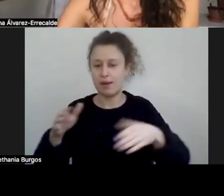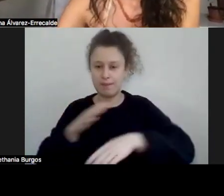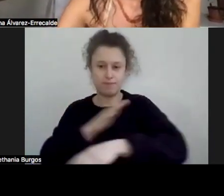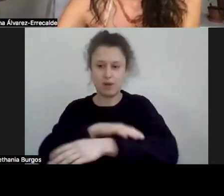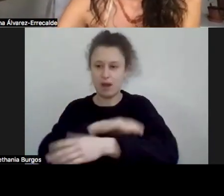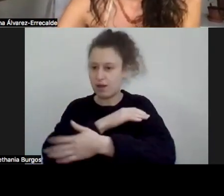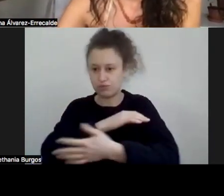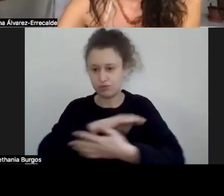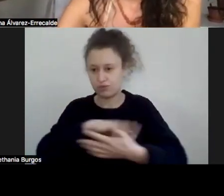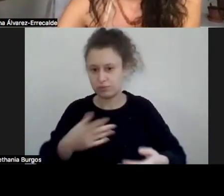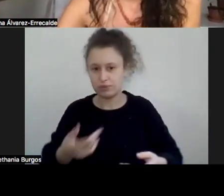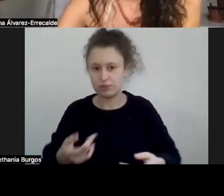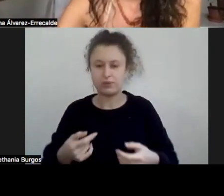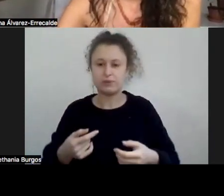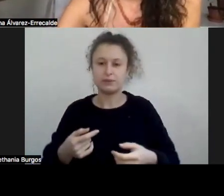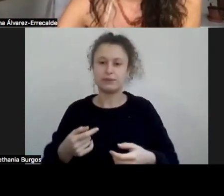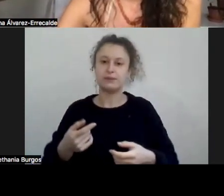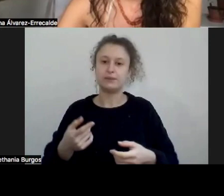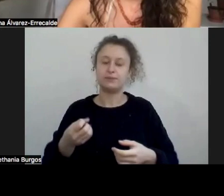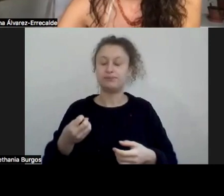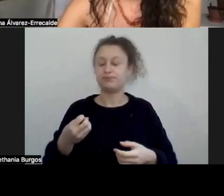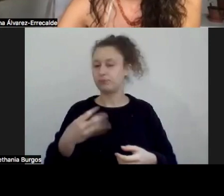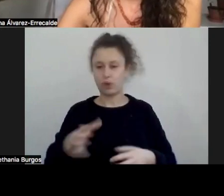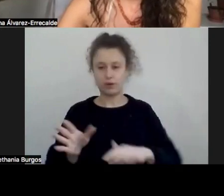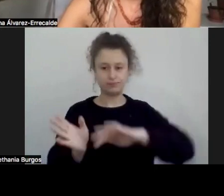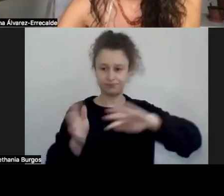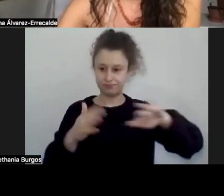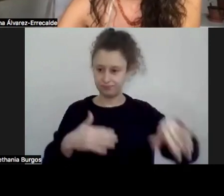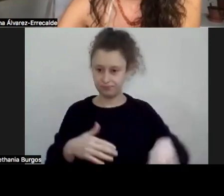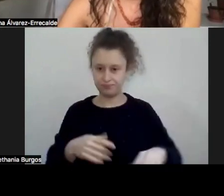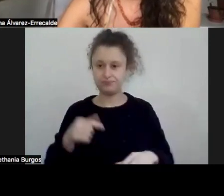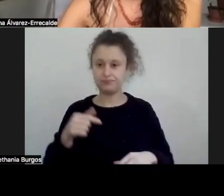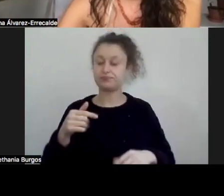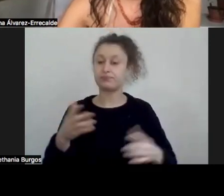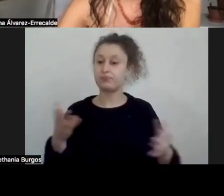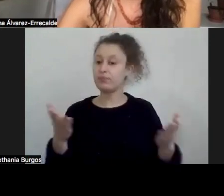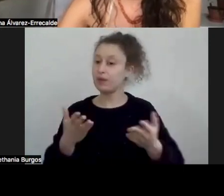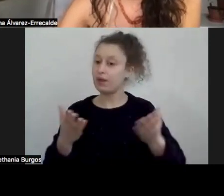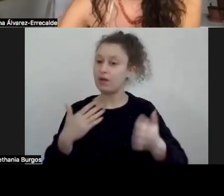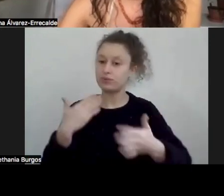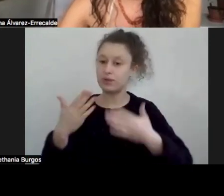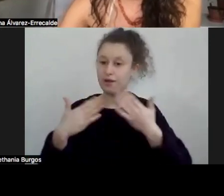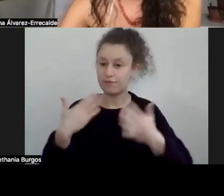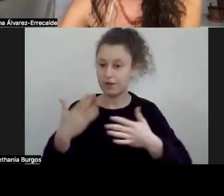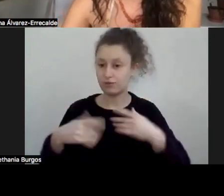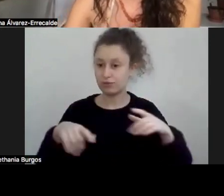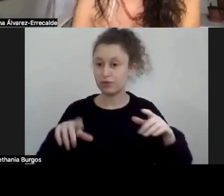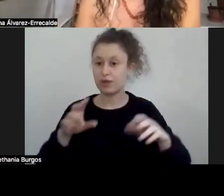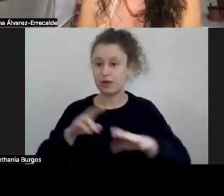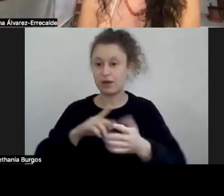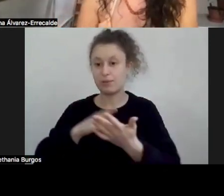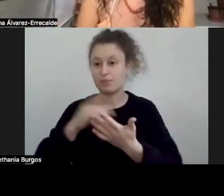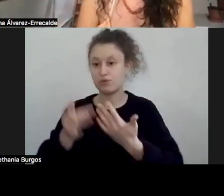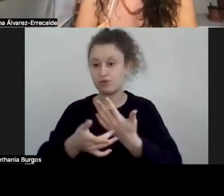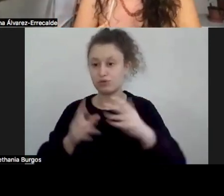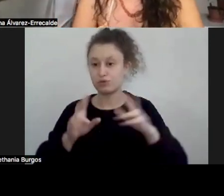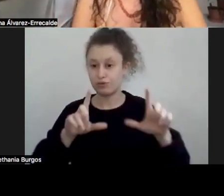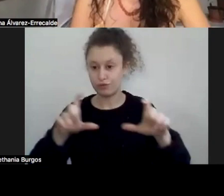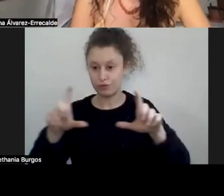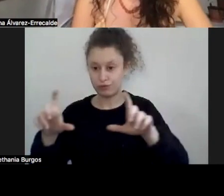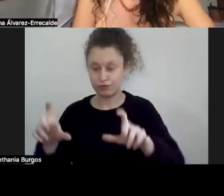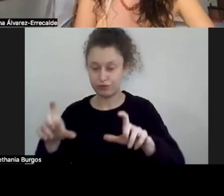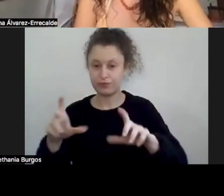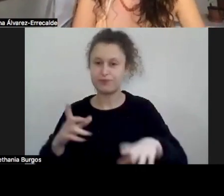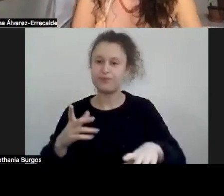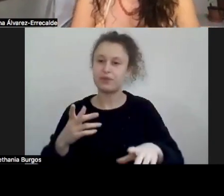Bueno, iniciando aquí lo que es en sí el proyecto fotográfico, inicio con este tríptico de mi hijo